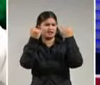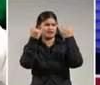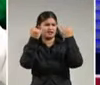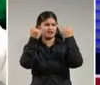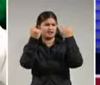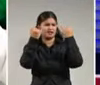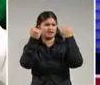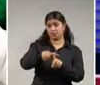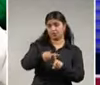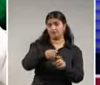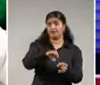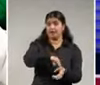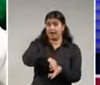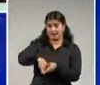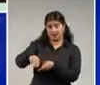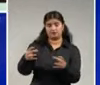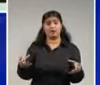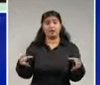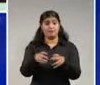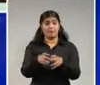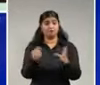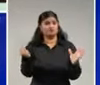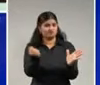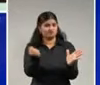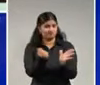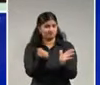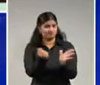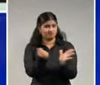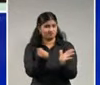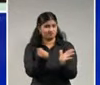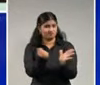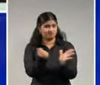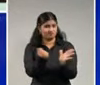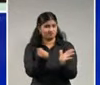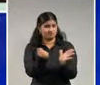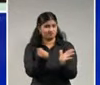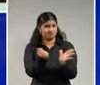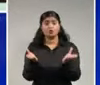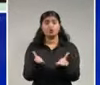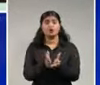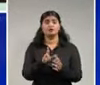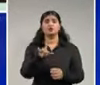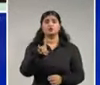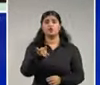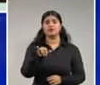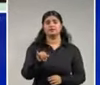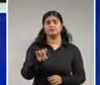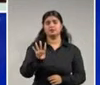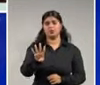se han diagnosticado un acumulado de